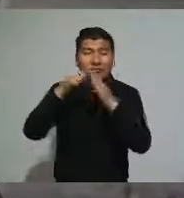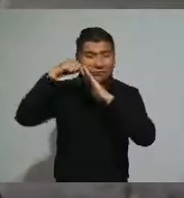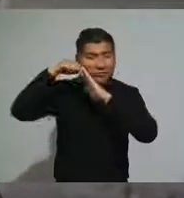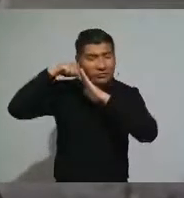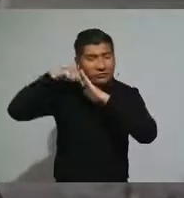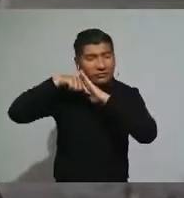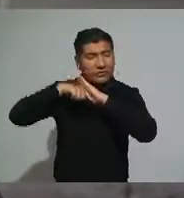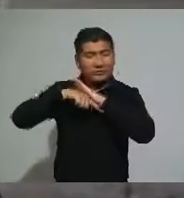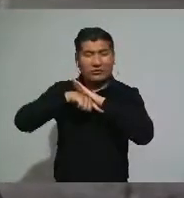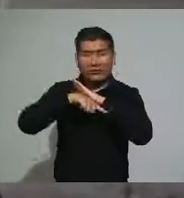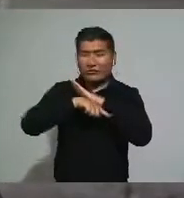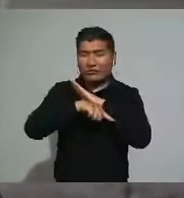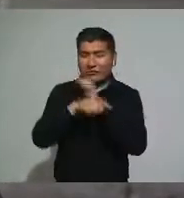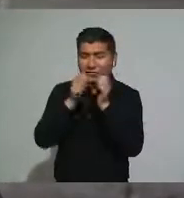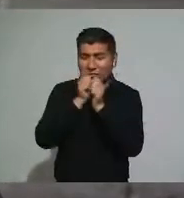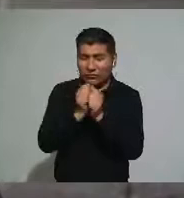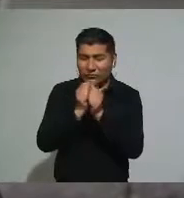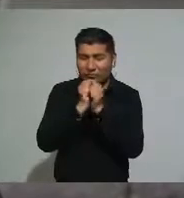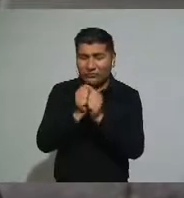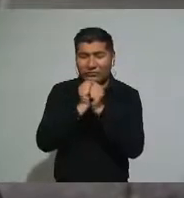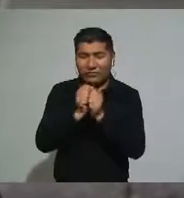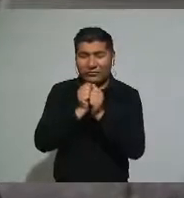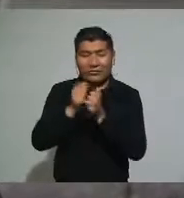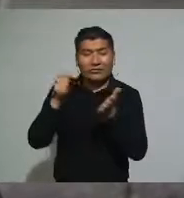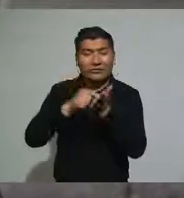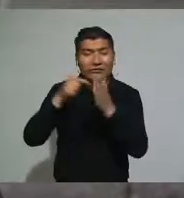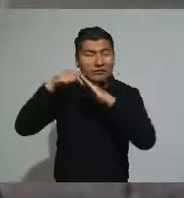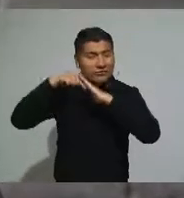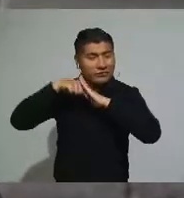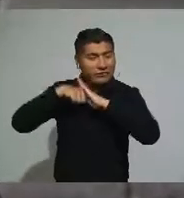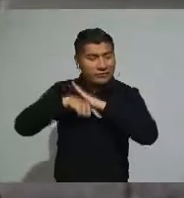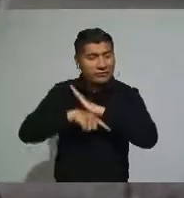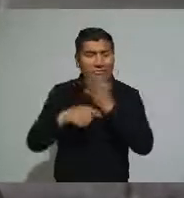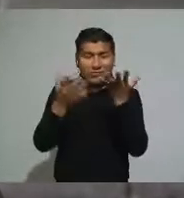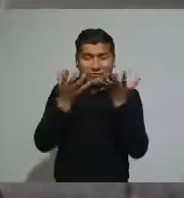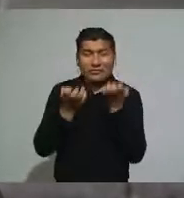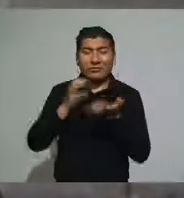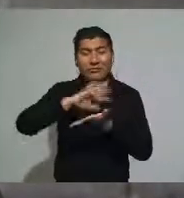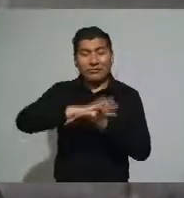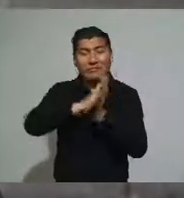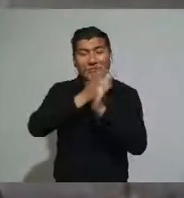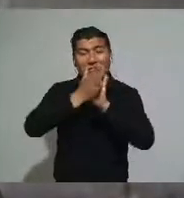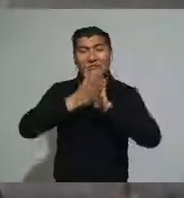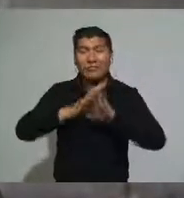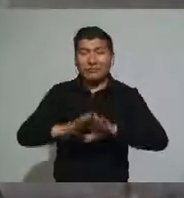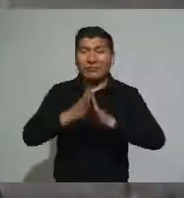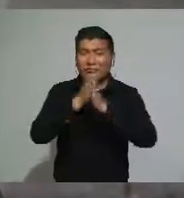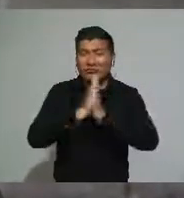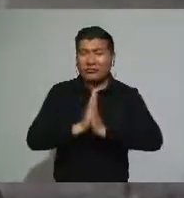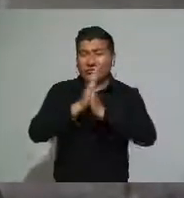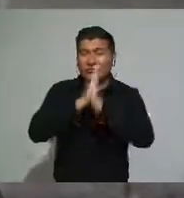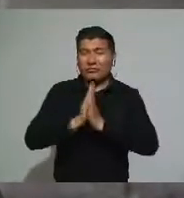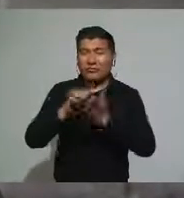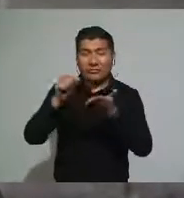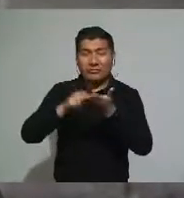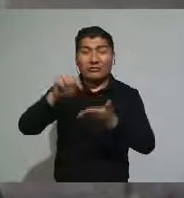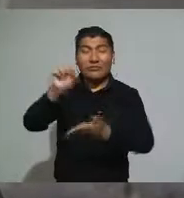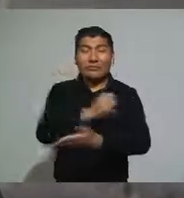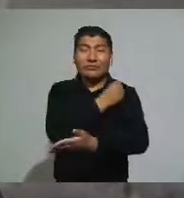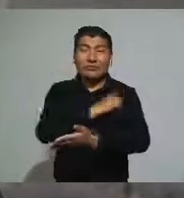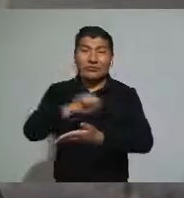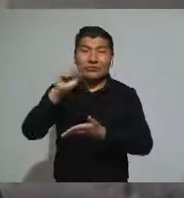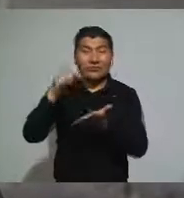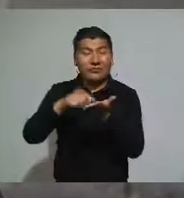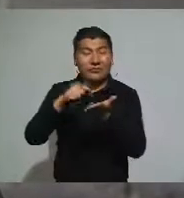profunda unidad y con este profundo deseo de paz, oremos con este salmo,